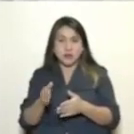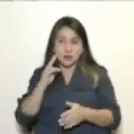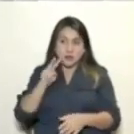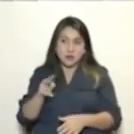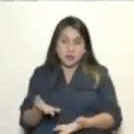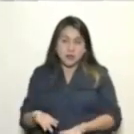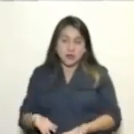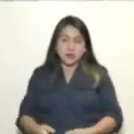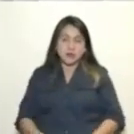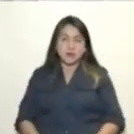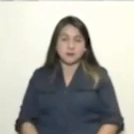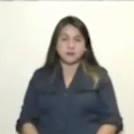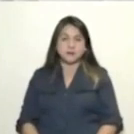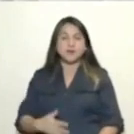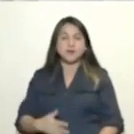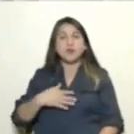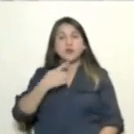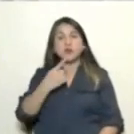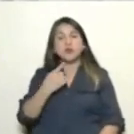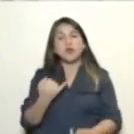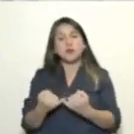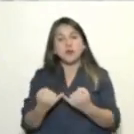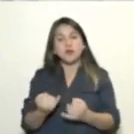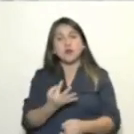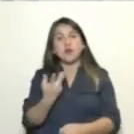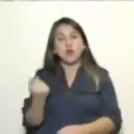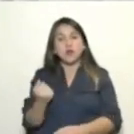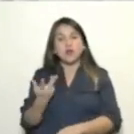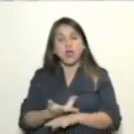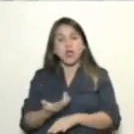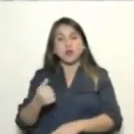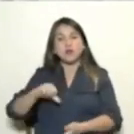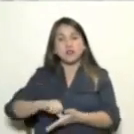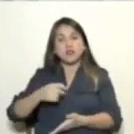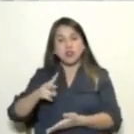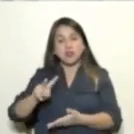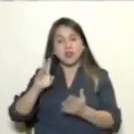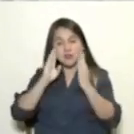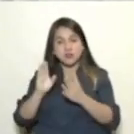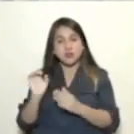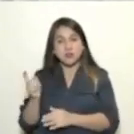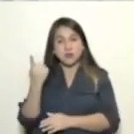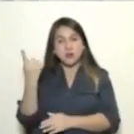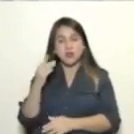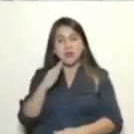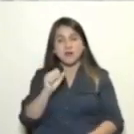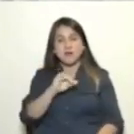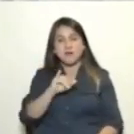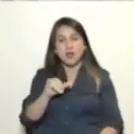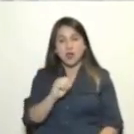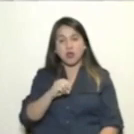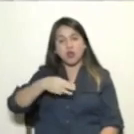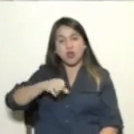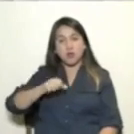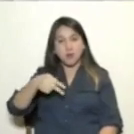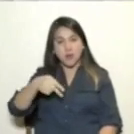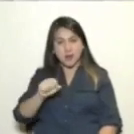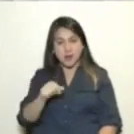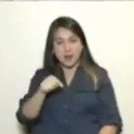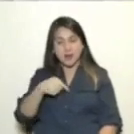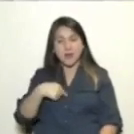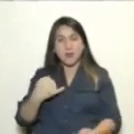mire, le pregunté a un amigo, ¿cuántos centros? Hay un centro de atención primario en Bajo de Mena, ¿verdad? Y este amigo